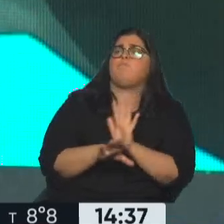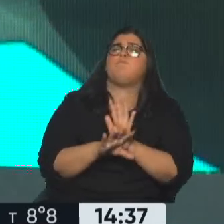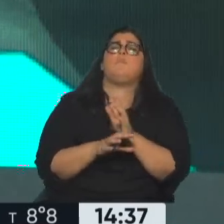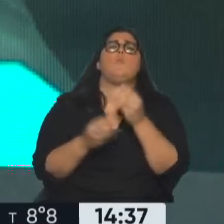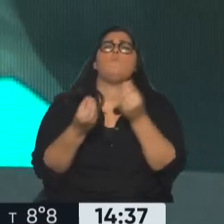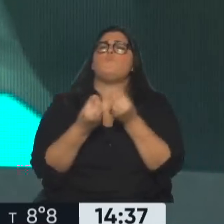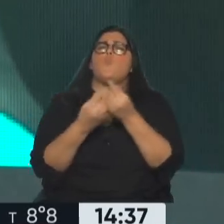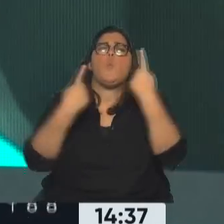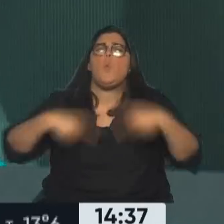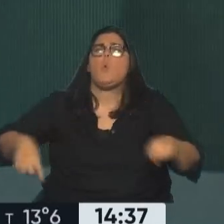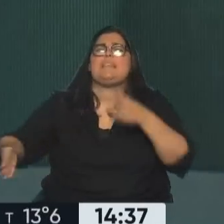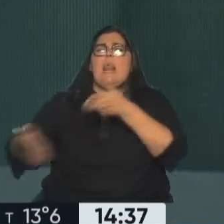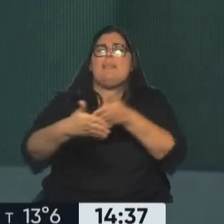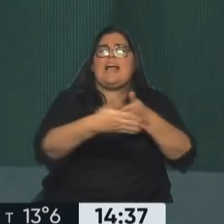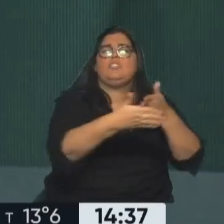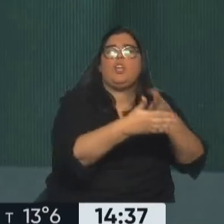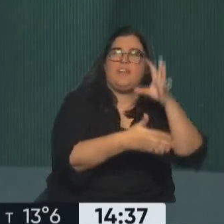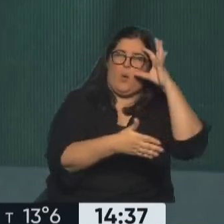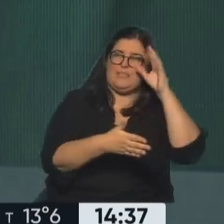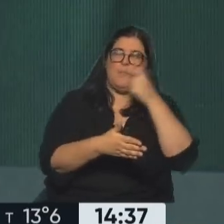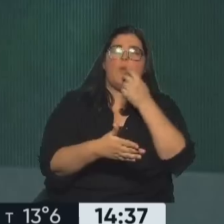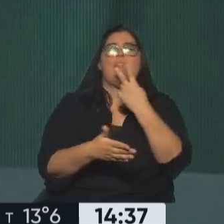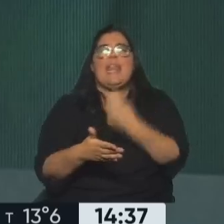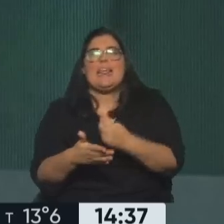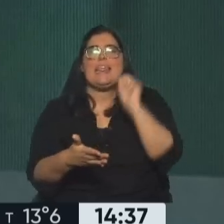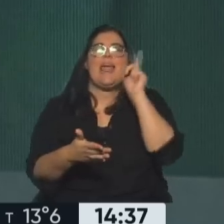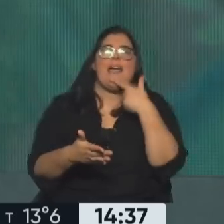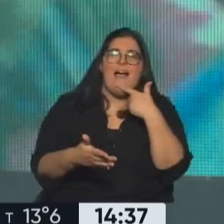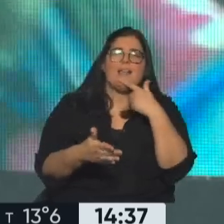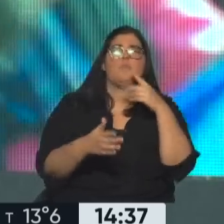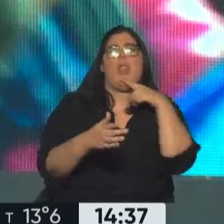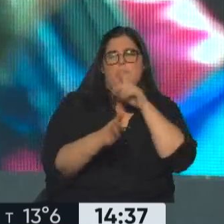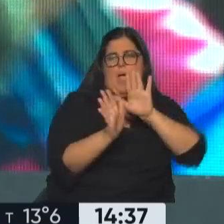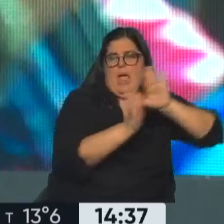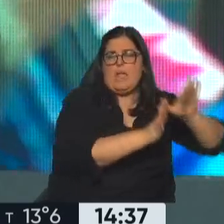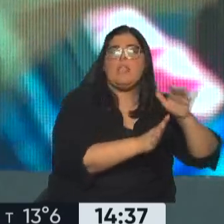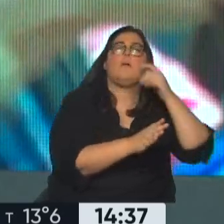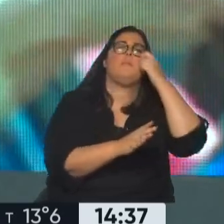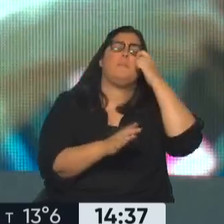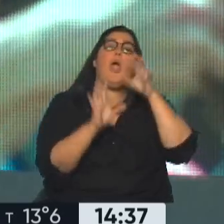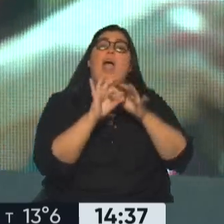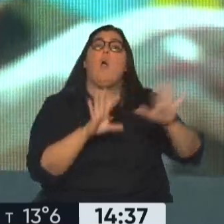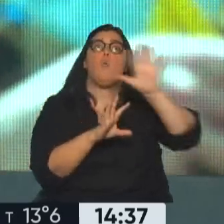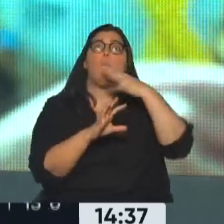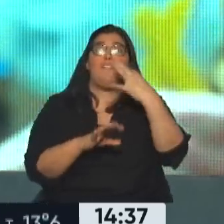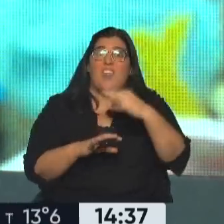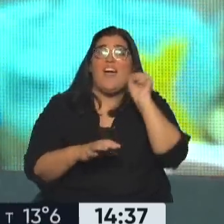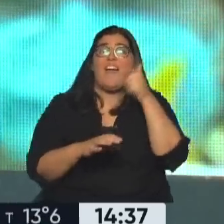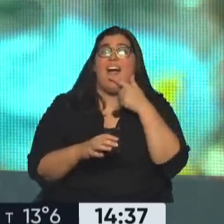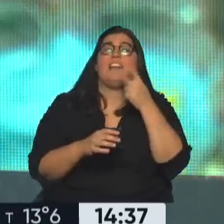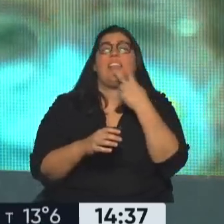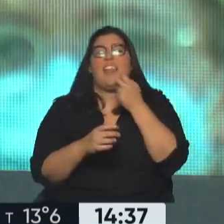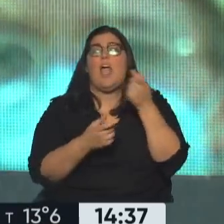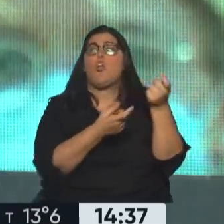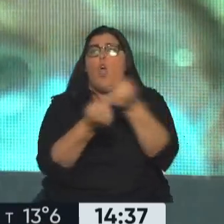las limitaciones. Recordemos que las compras de energía y sobre todo de gas, más allá del problema alemán, en Europa se hacen coordinadamente. Las compras las hace colectivamente y se